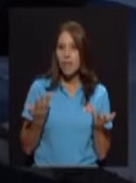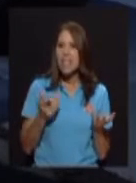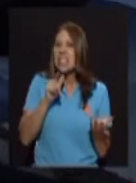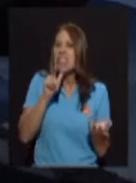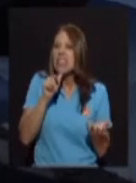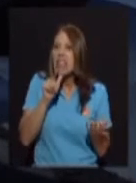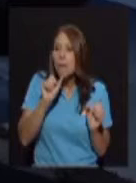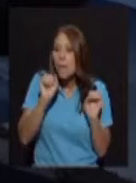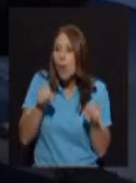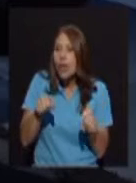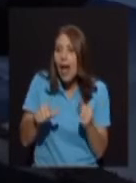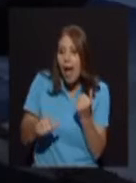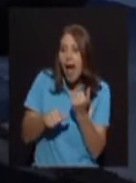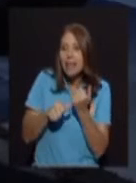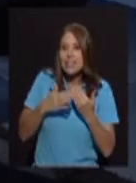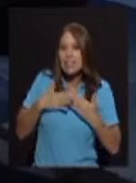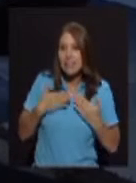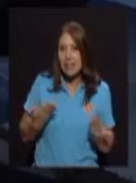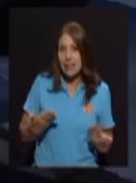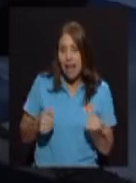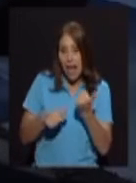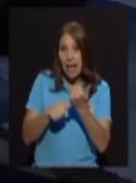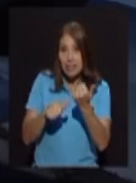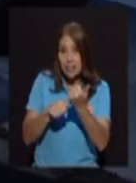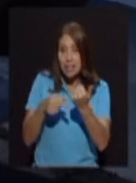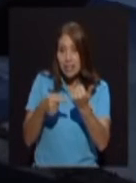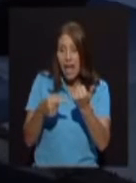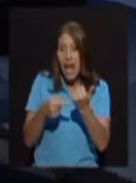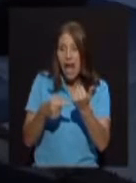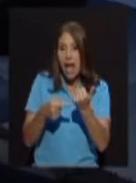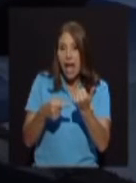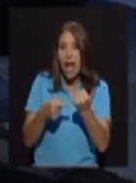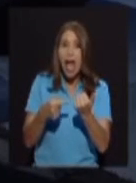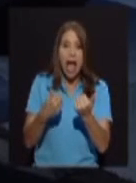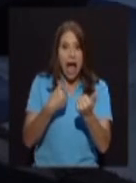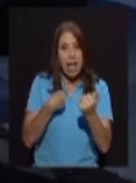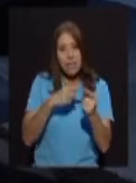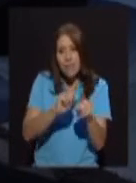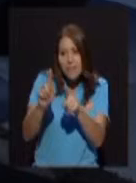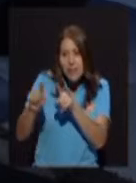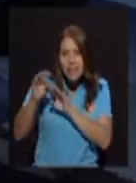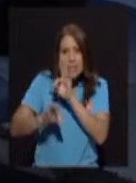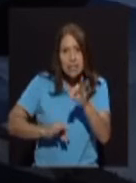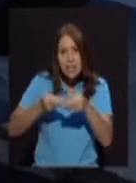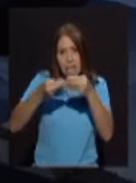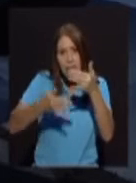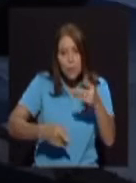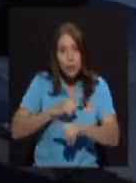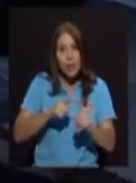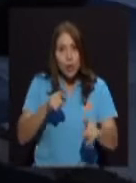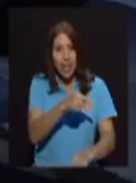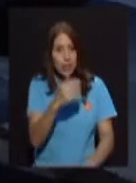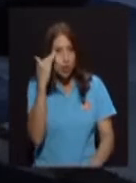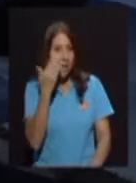¿quién me podrá asistir? Y por asistencia hay estoy seguro, un espectro muy grande, pero de eso sabe don Gilbert y